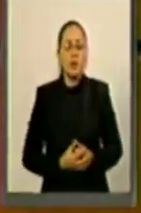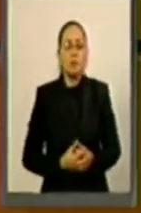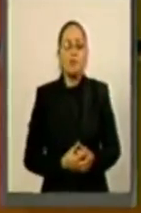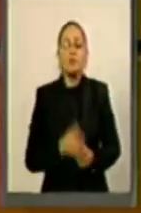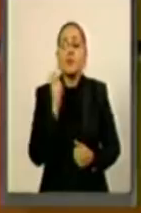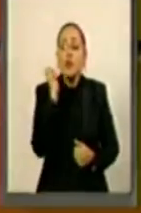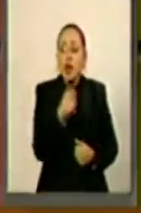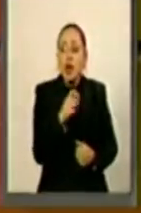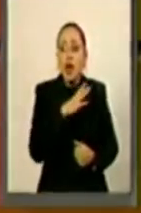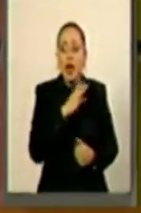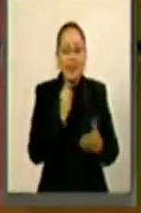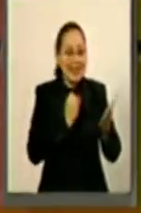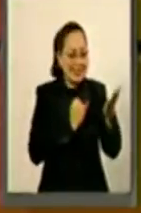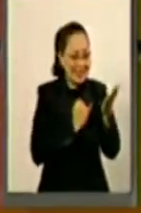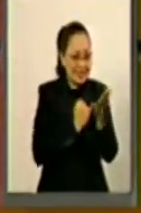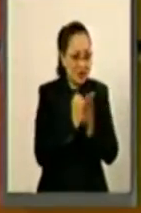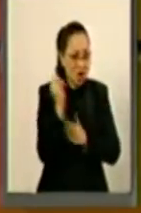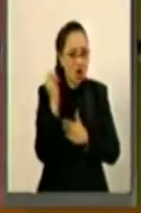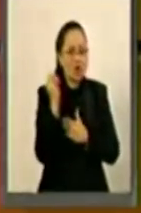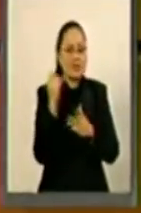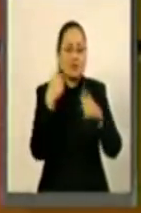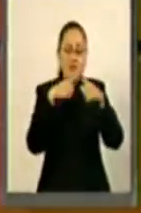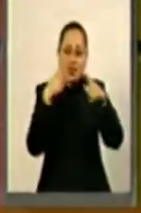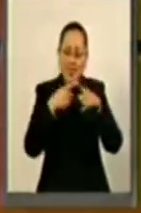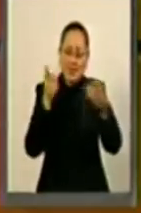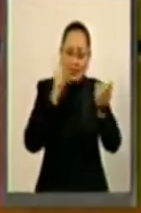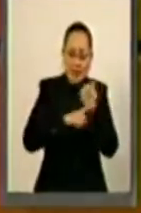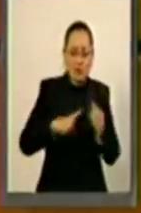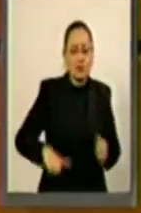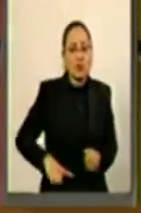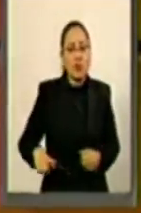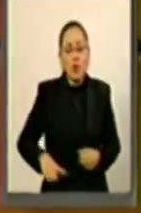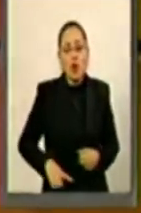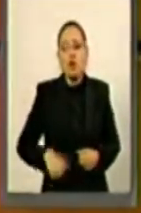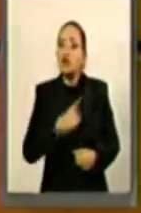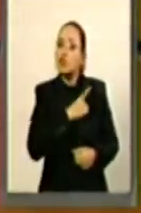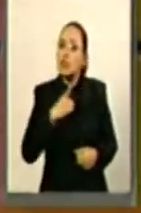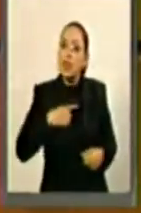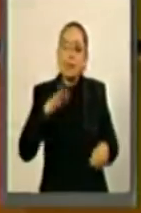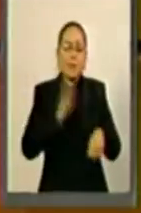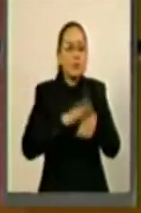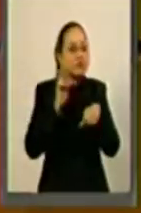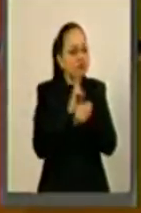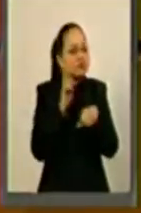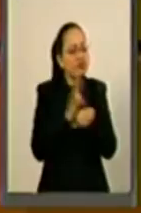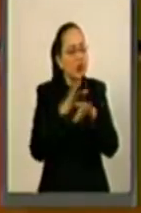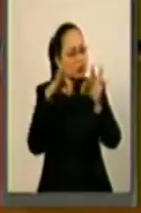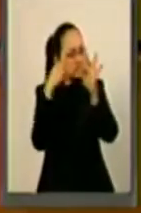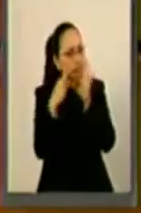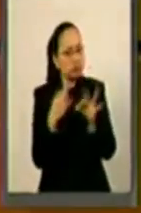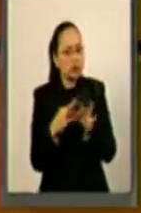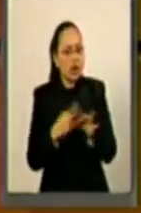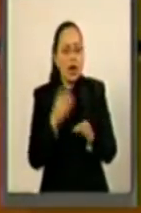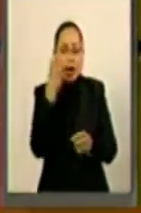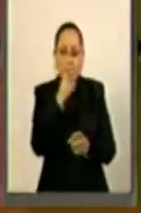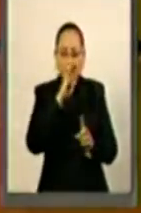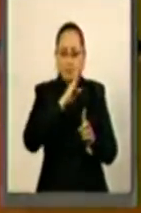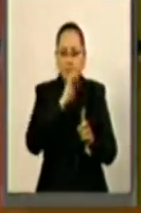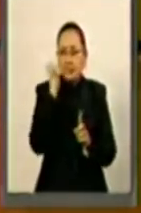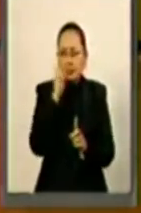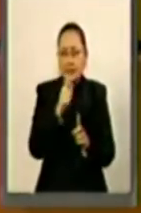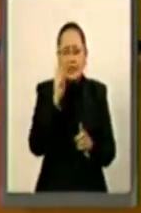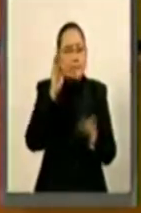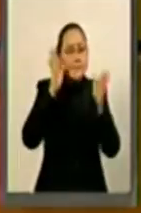en todas las decisiones y actuaciones del Estado se velará y cumplirá con el principio del interés superior